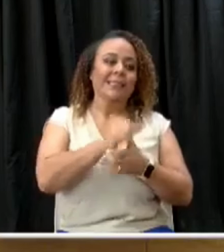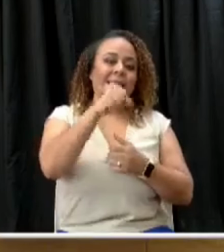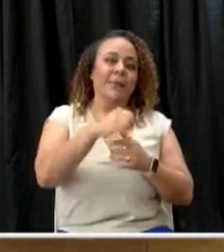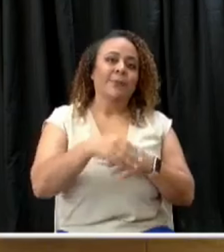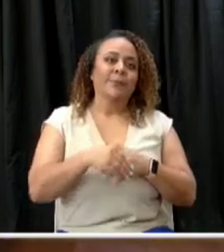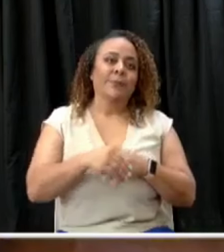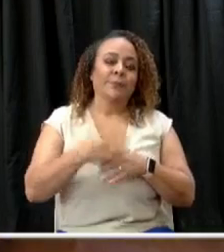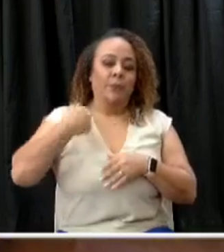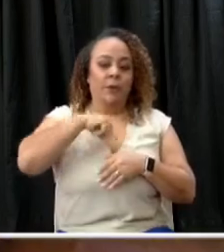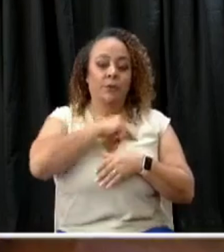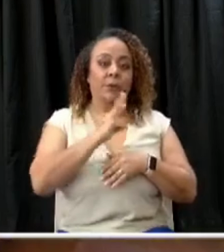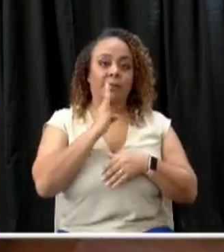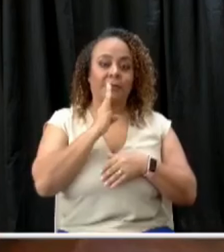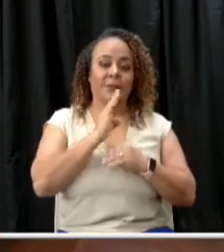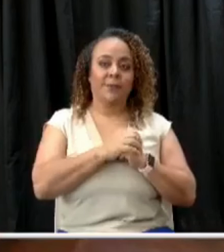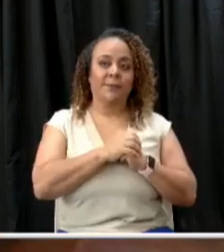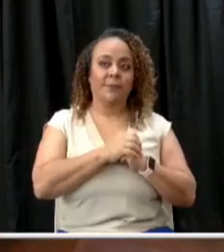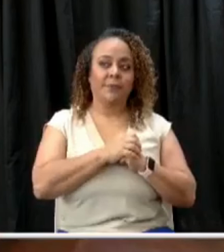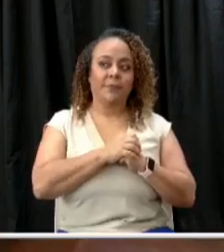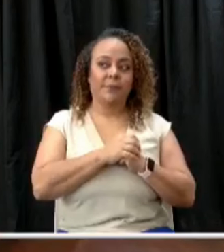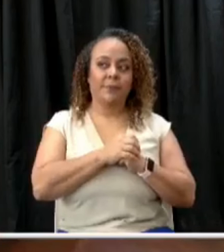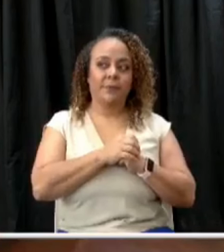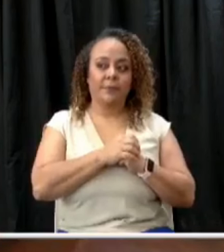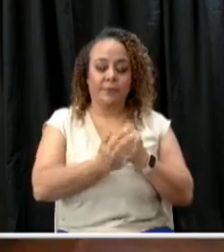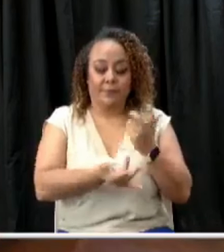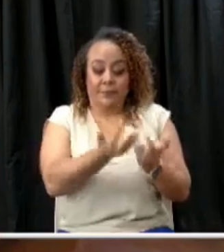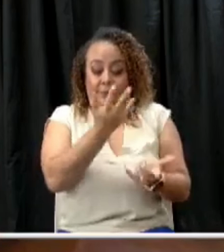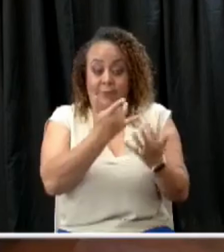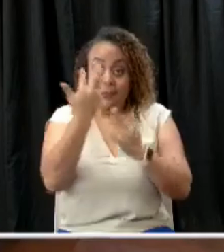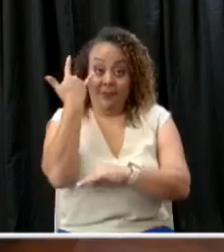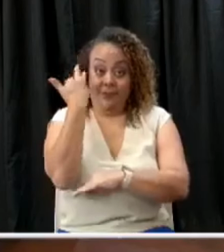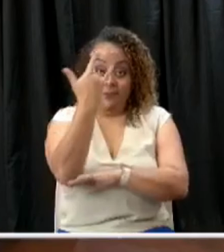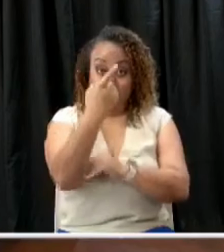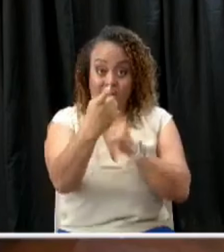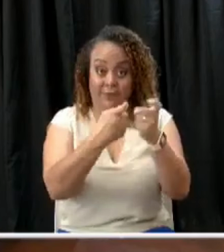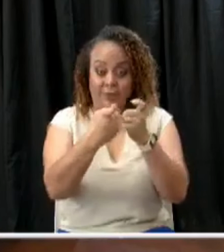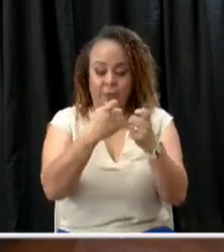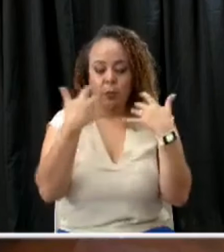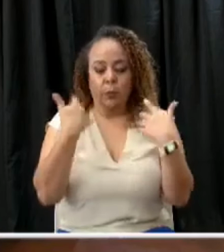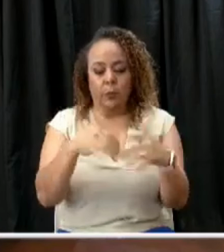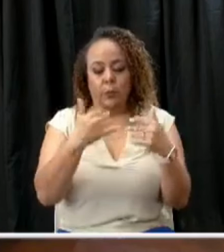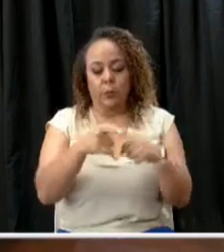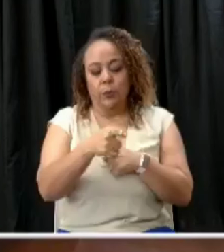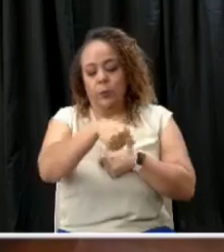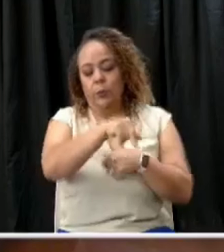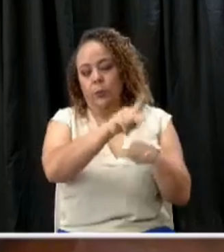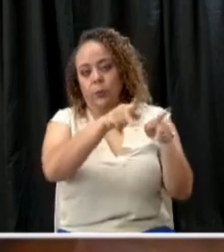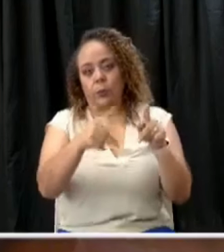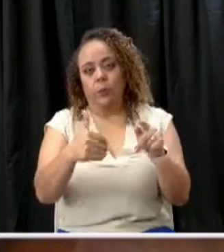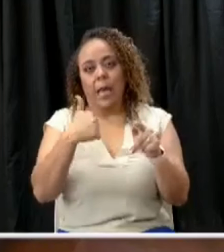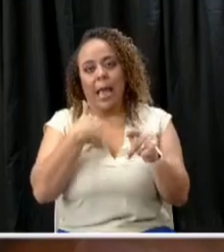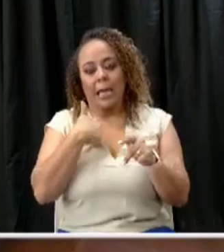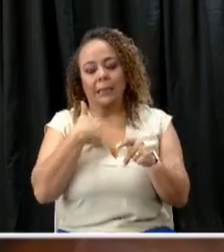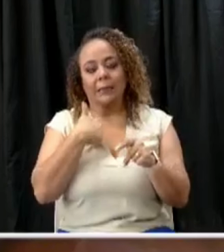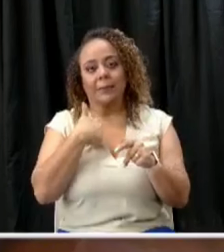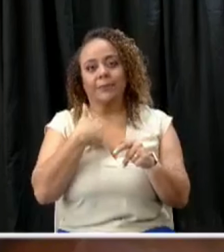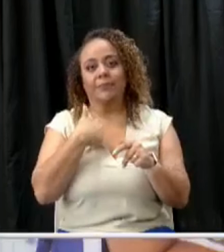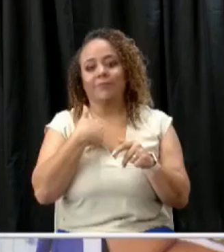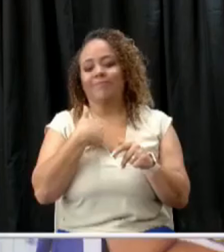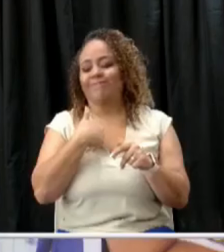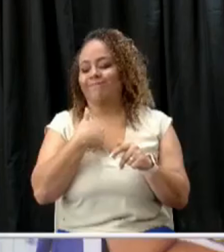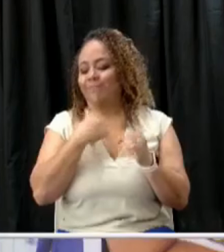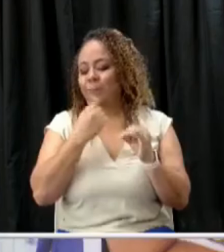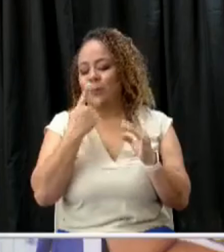cuando estamos hablando de combate en incendios forestales, es una de las poblaciones donde hay, aquí sí hay